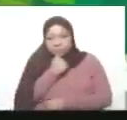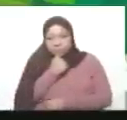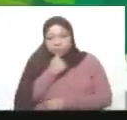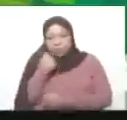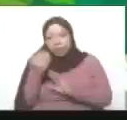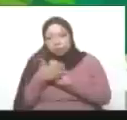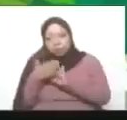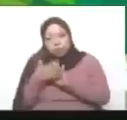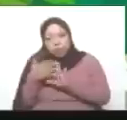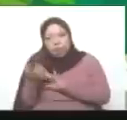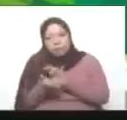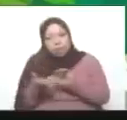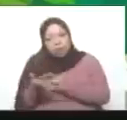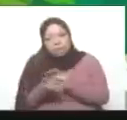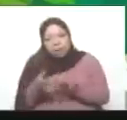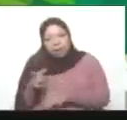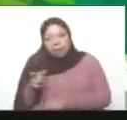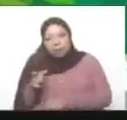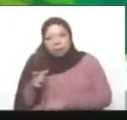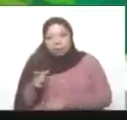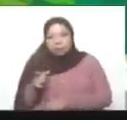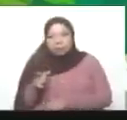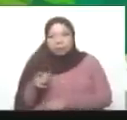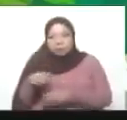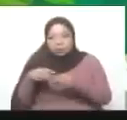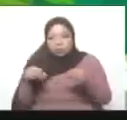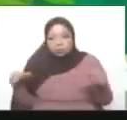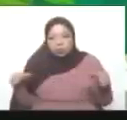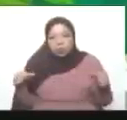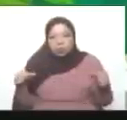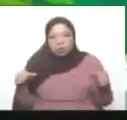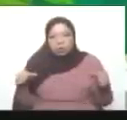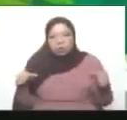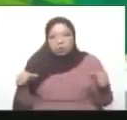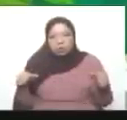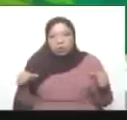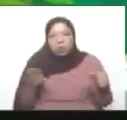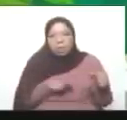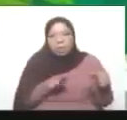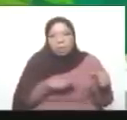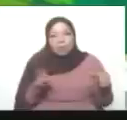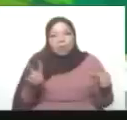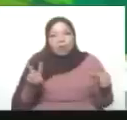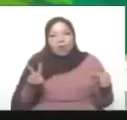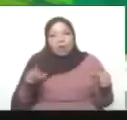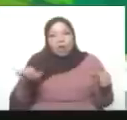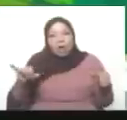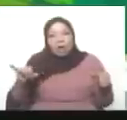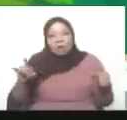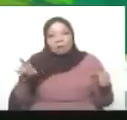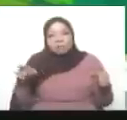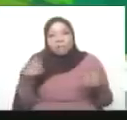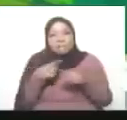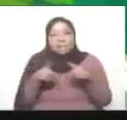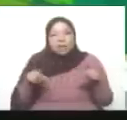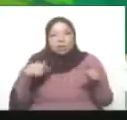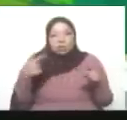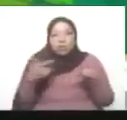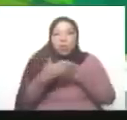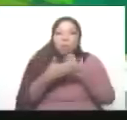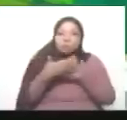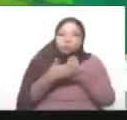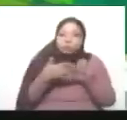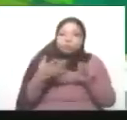resolviendo la controversia del territorio de la tierra de la guayana sequiva después que resolvamos